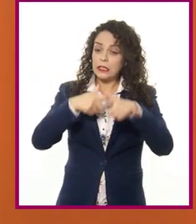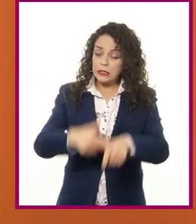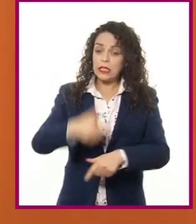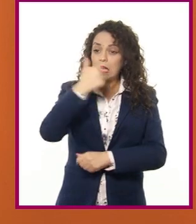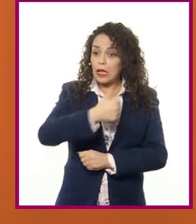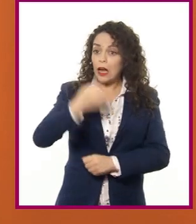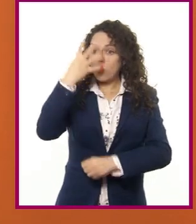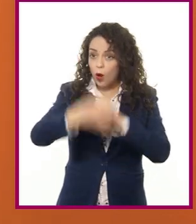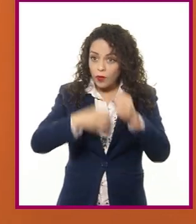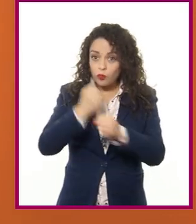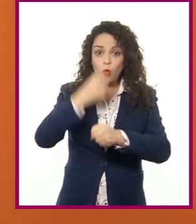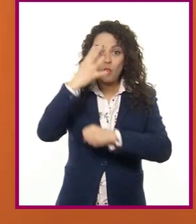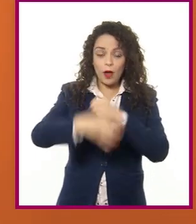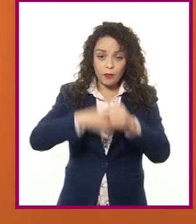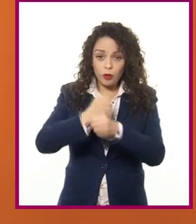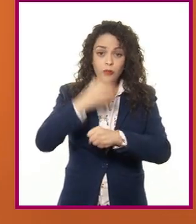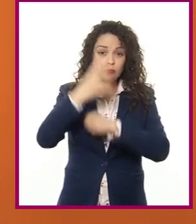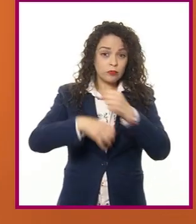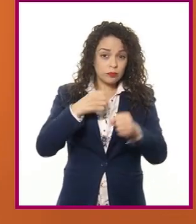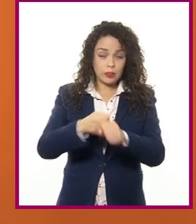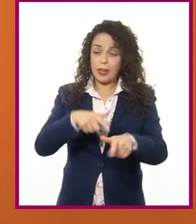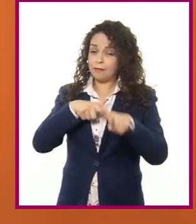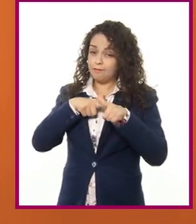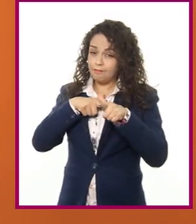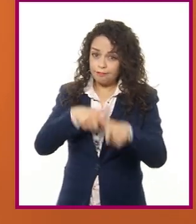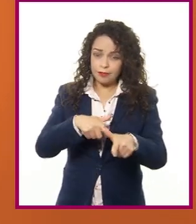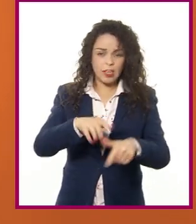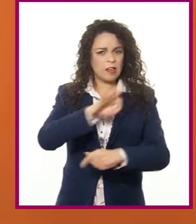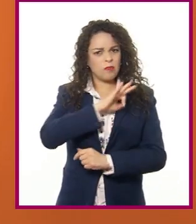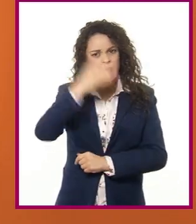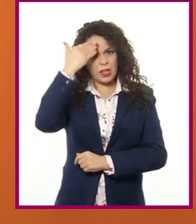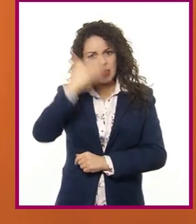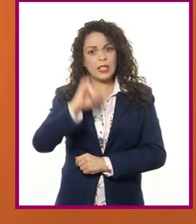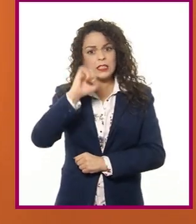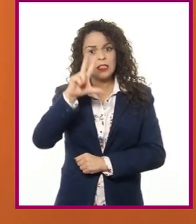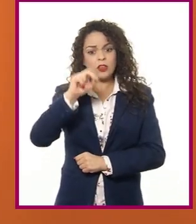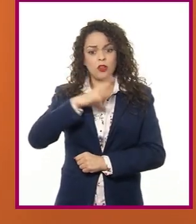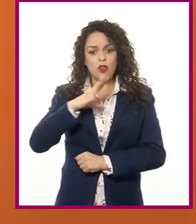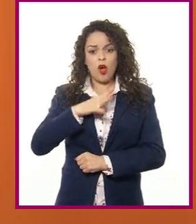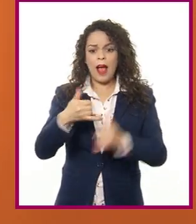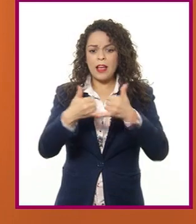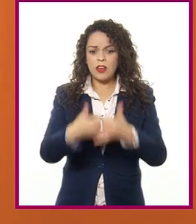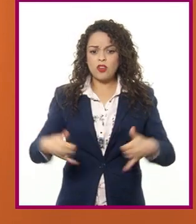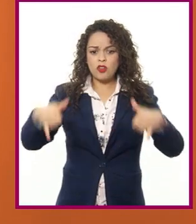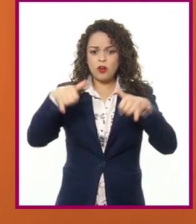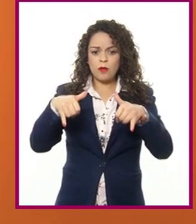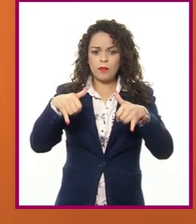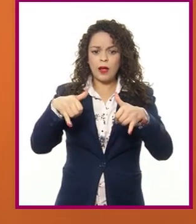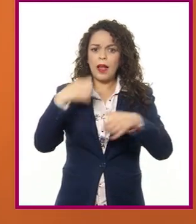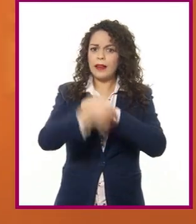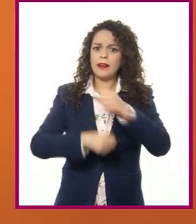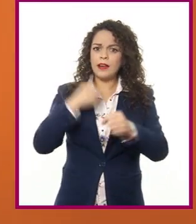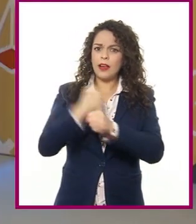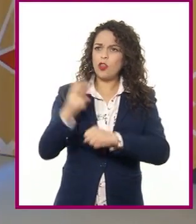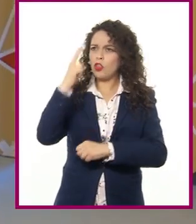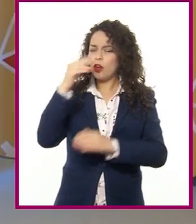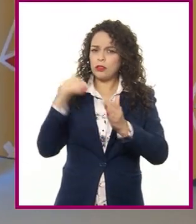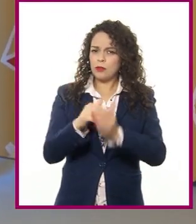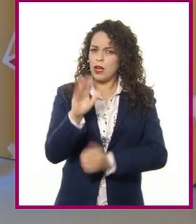años ininterrumpidamente, ¿se puede saber si habrá Copa Mundial en el año 2040?